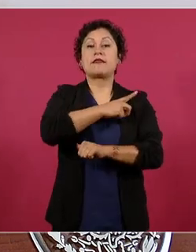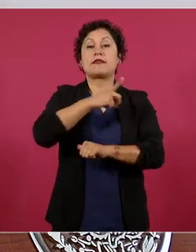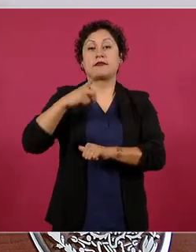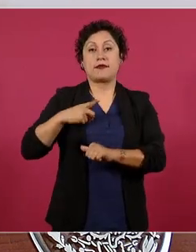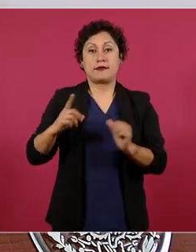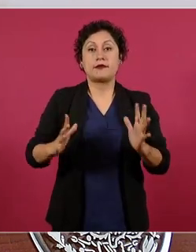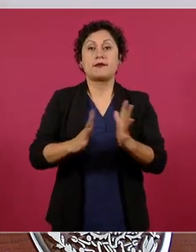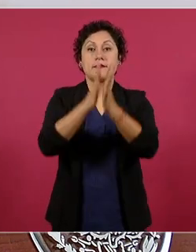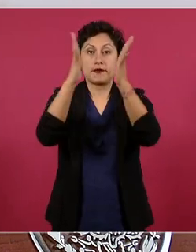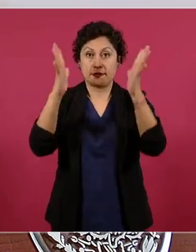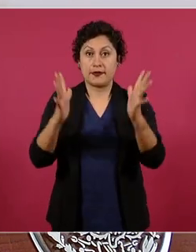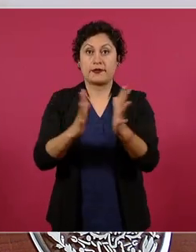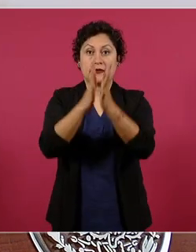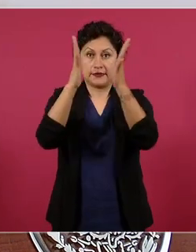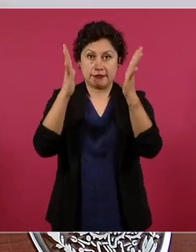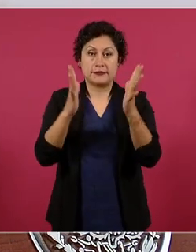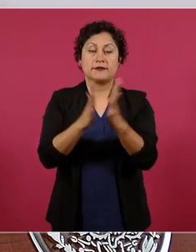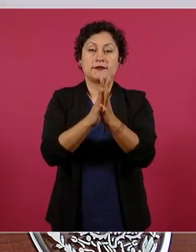acuerdo.